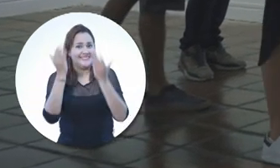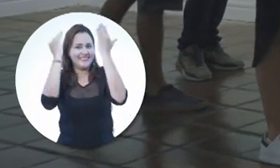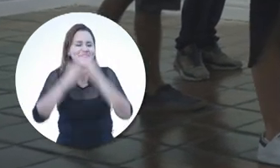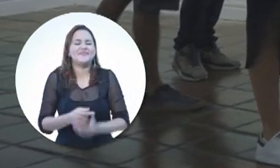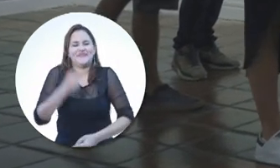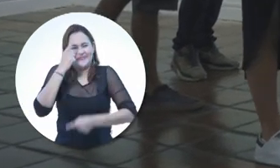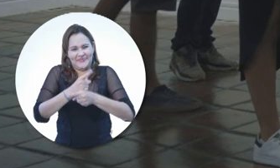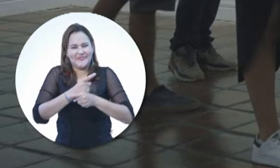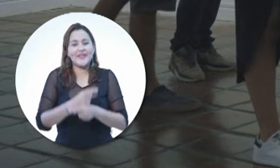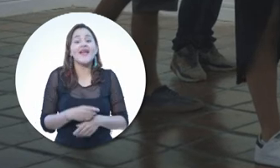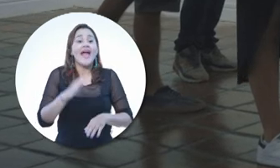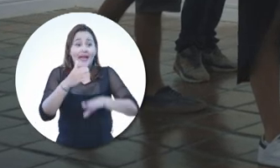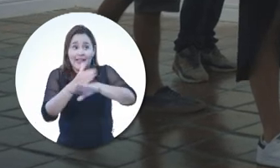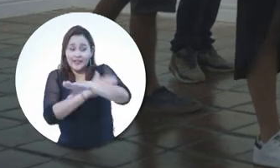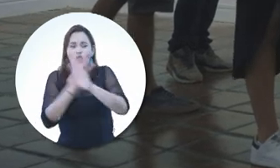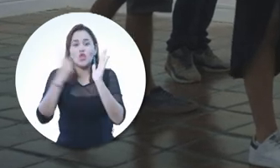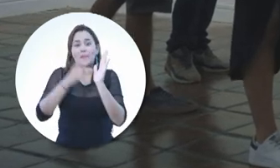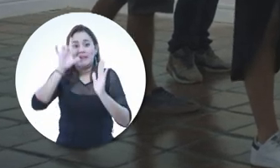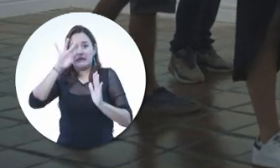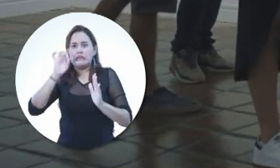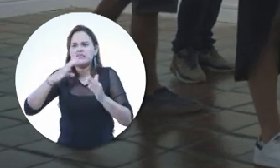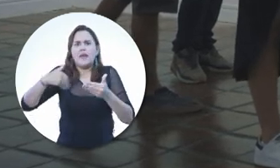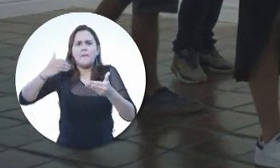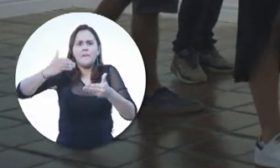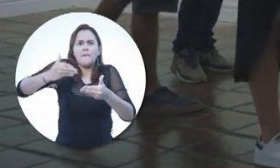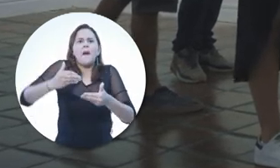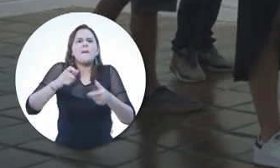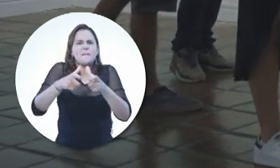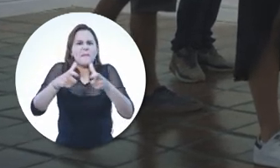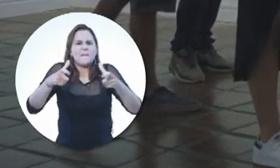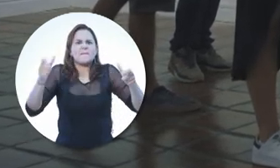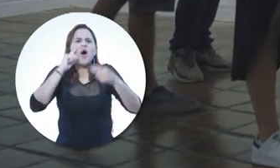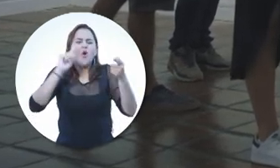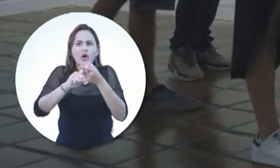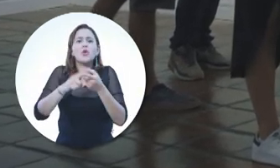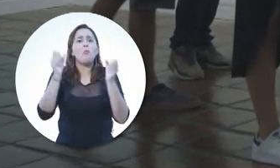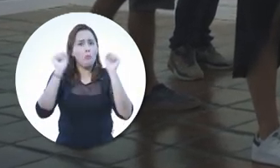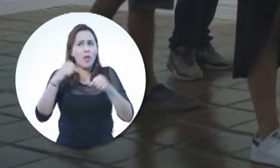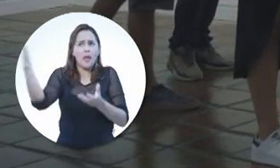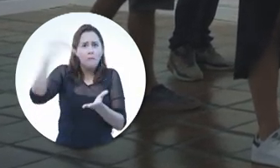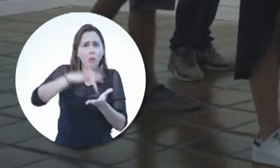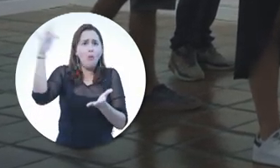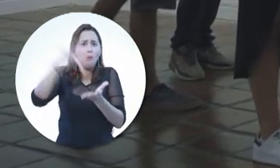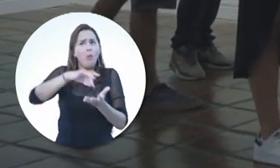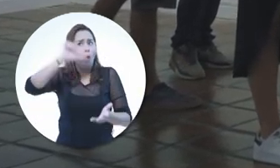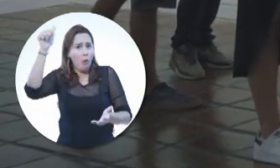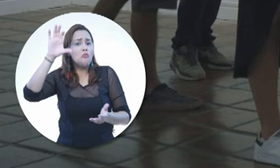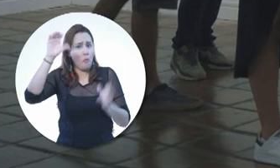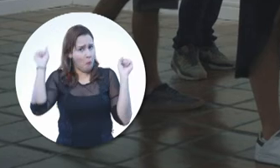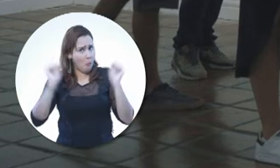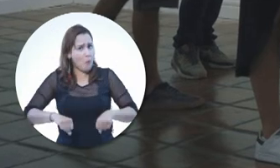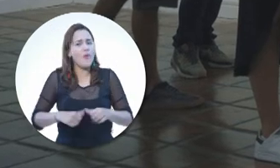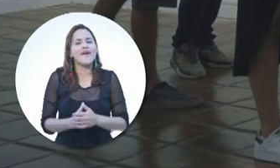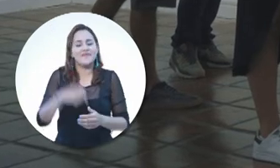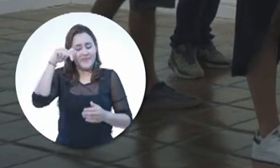el 2015 se ha aumentado el número de estudiantes extranjeros, muchos de ellos para pasantías de investigación. Además, el programa Semestre